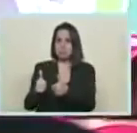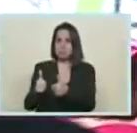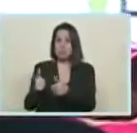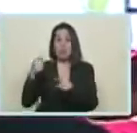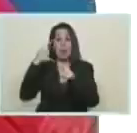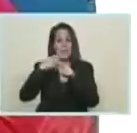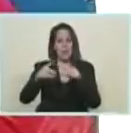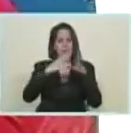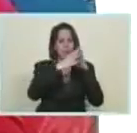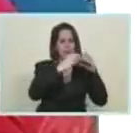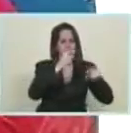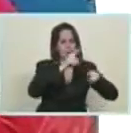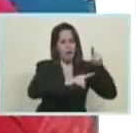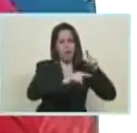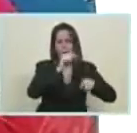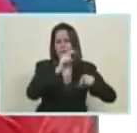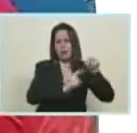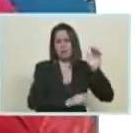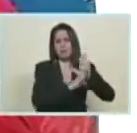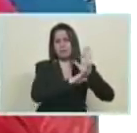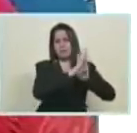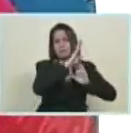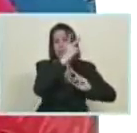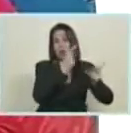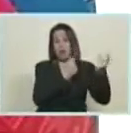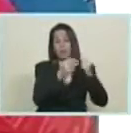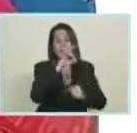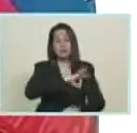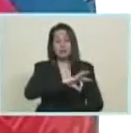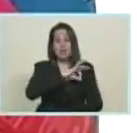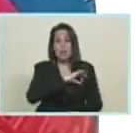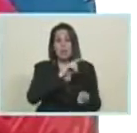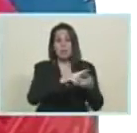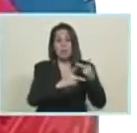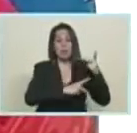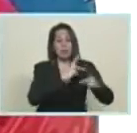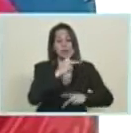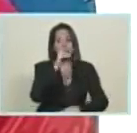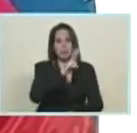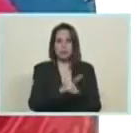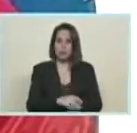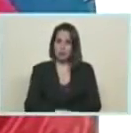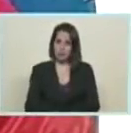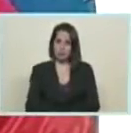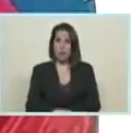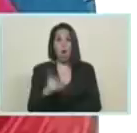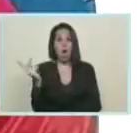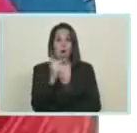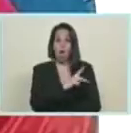Y en todos los sentidos del desarrollo económico del socialismo productivo venezolano.